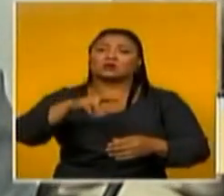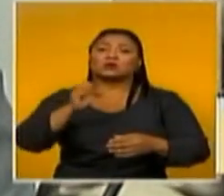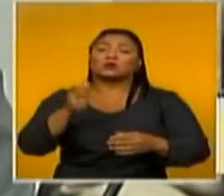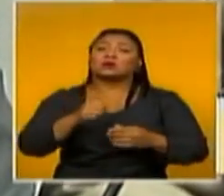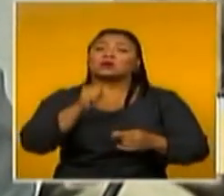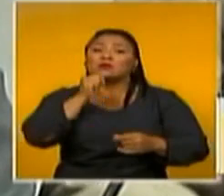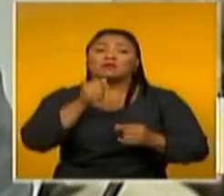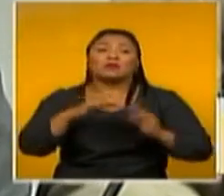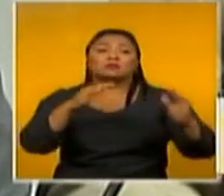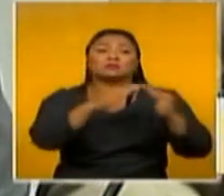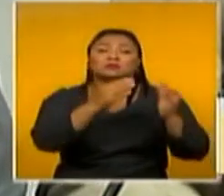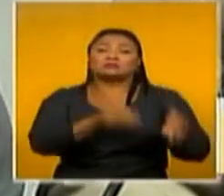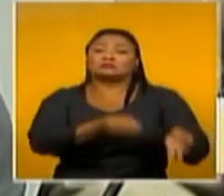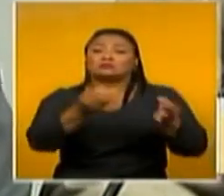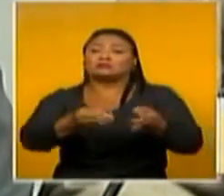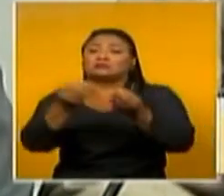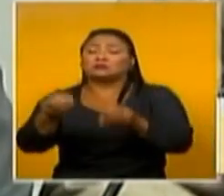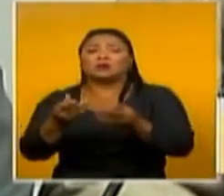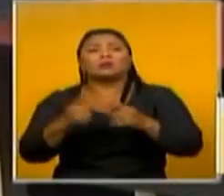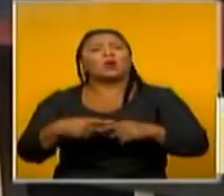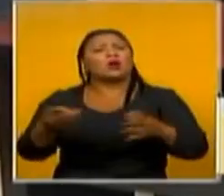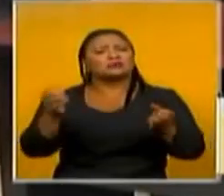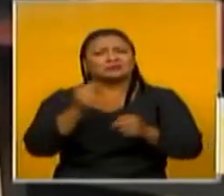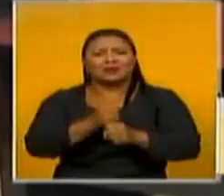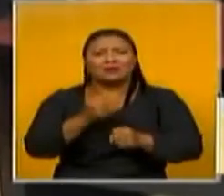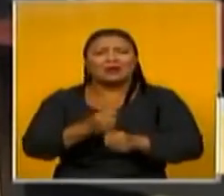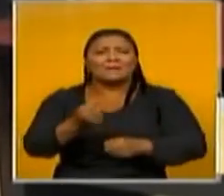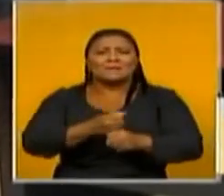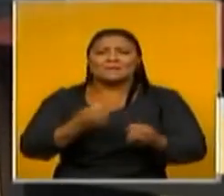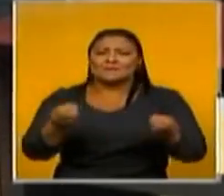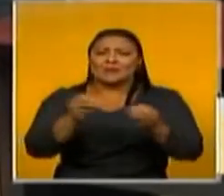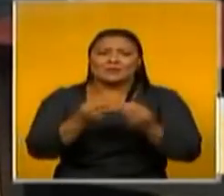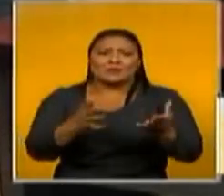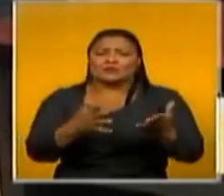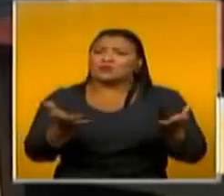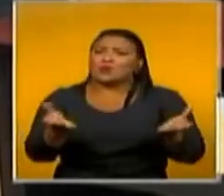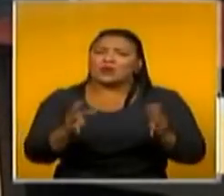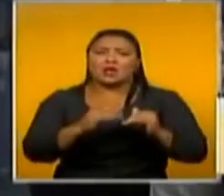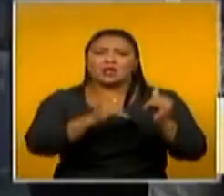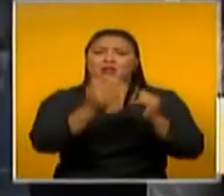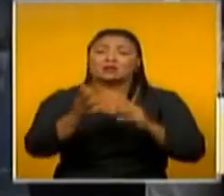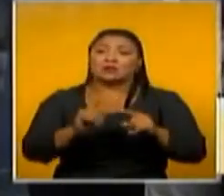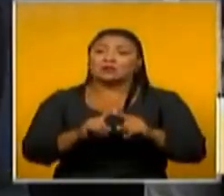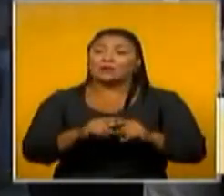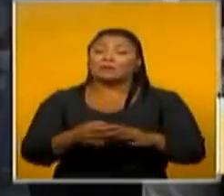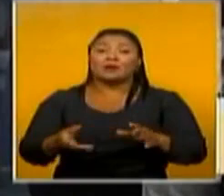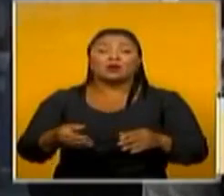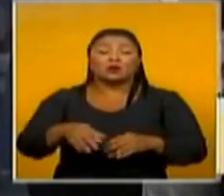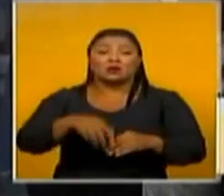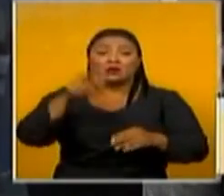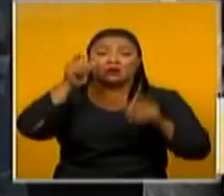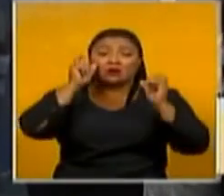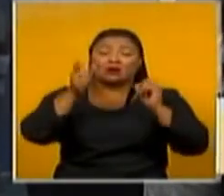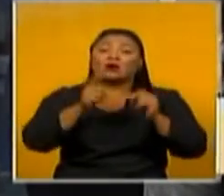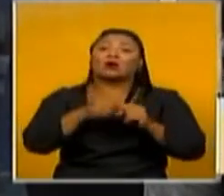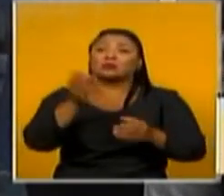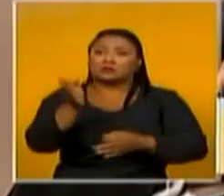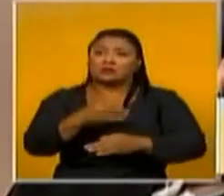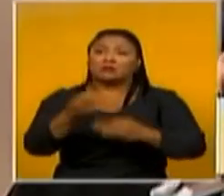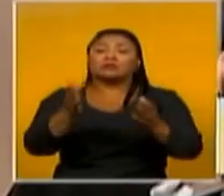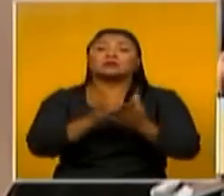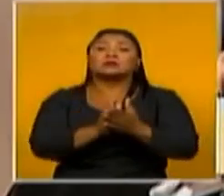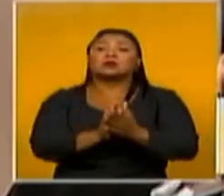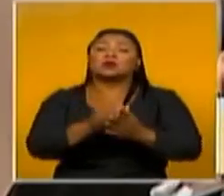las viviendas, por lo tanto hay tanto que hacer en Manabí. Legisladores del movimiento Creo anunciaron que en los próximos días se oficializará un